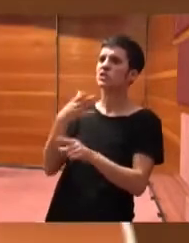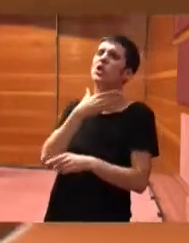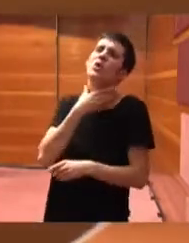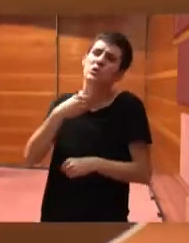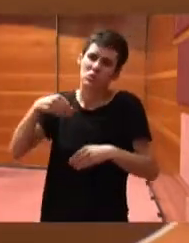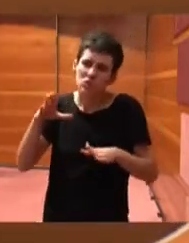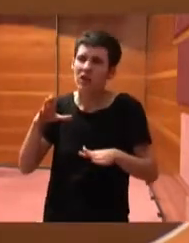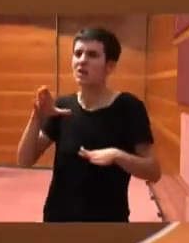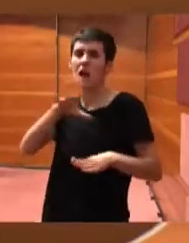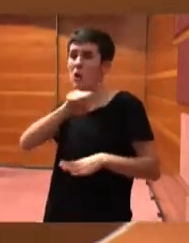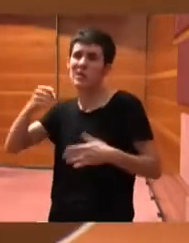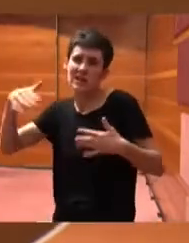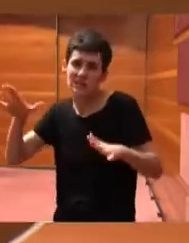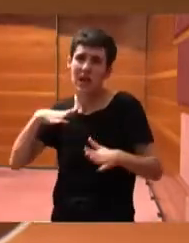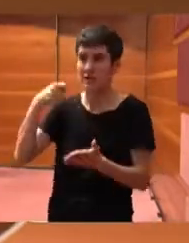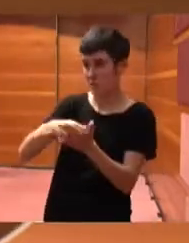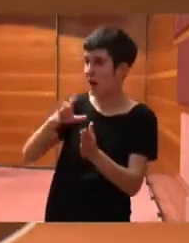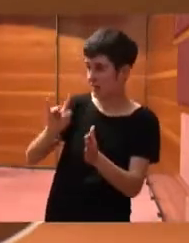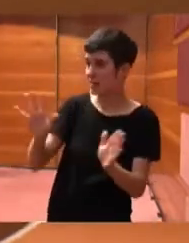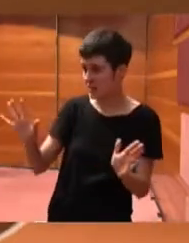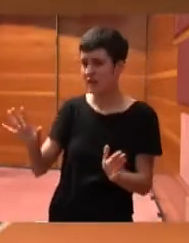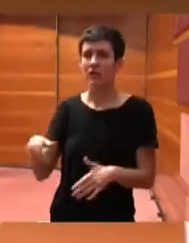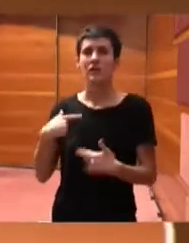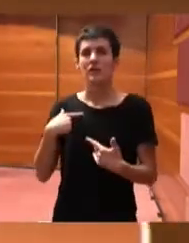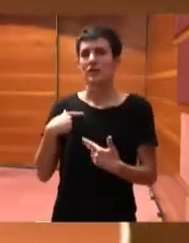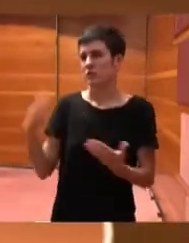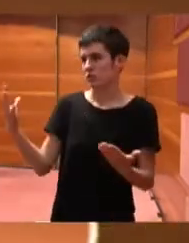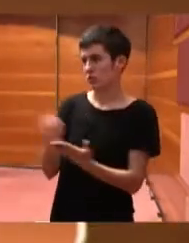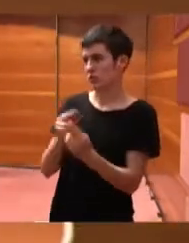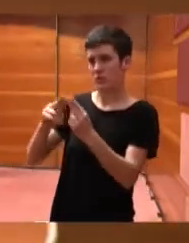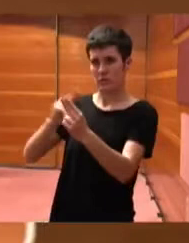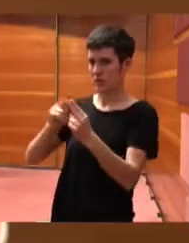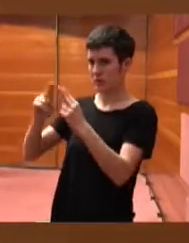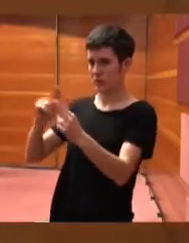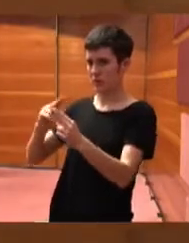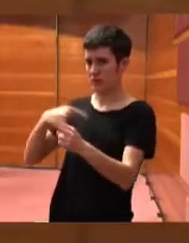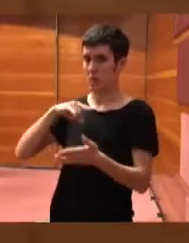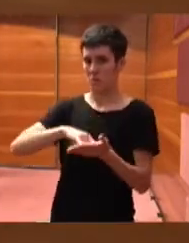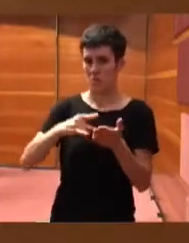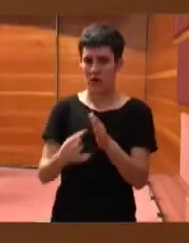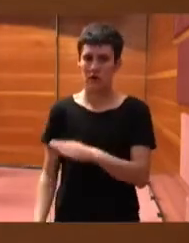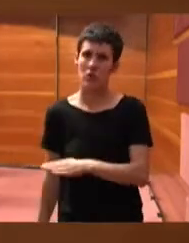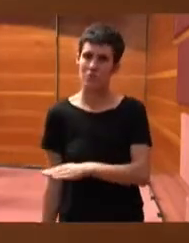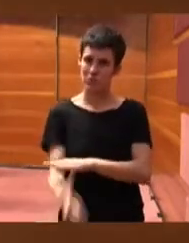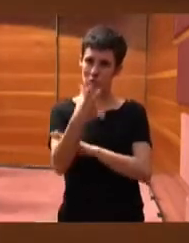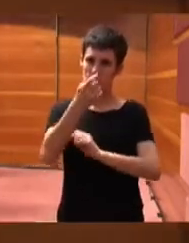gusta, estarías dispuesto a pagar esto, lo otro, tal. Y todos me contestaron. Lancé mi proyecto, no vendí